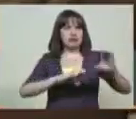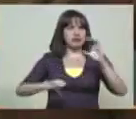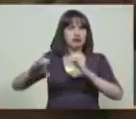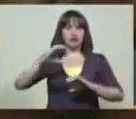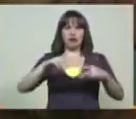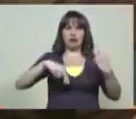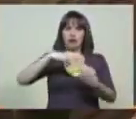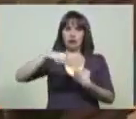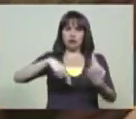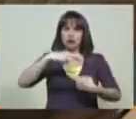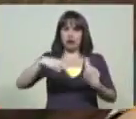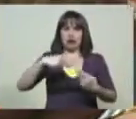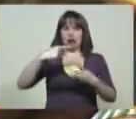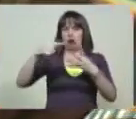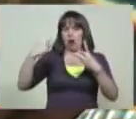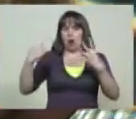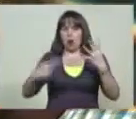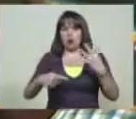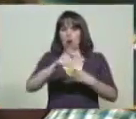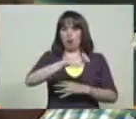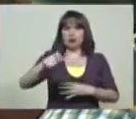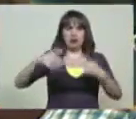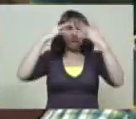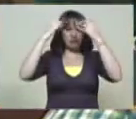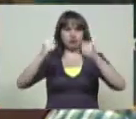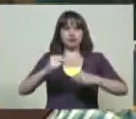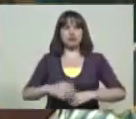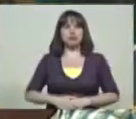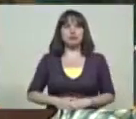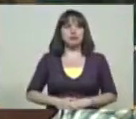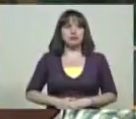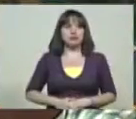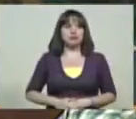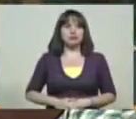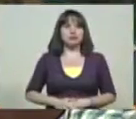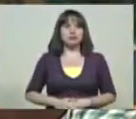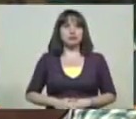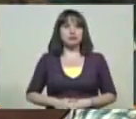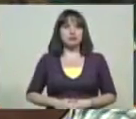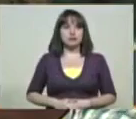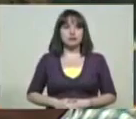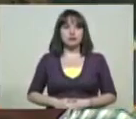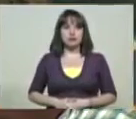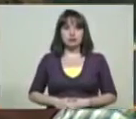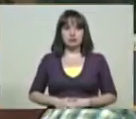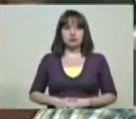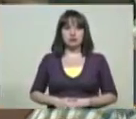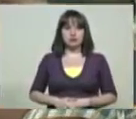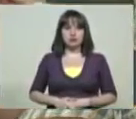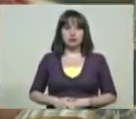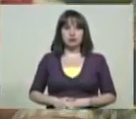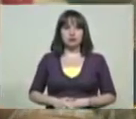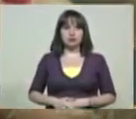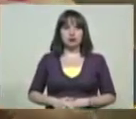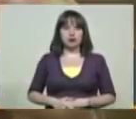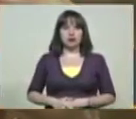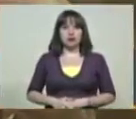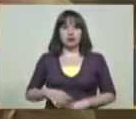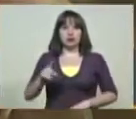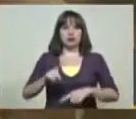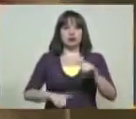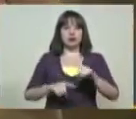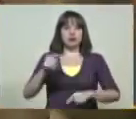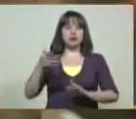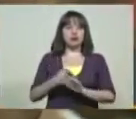y lenin aquí está la reivindicación de las raíces históricas desde la